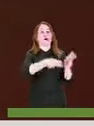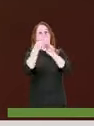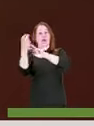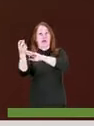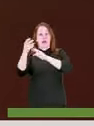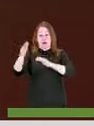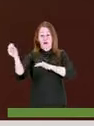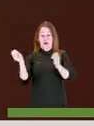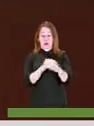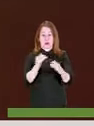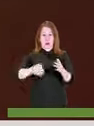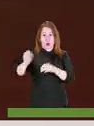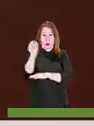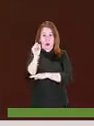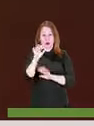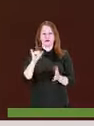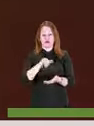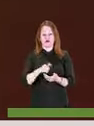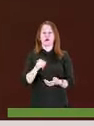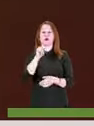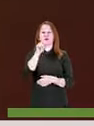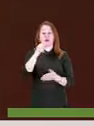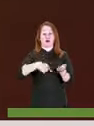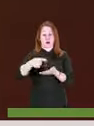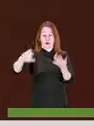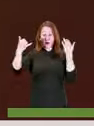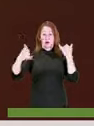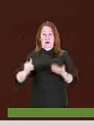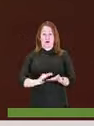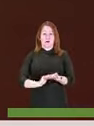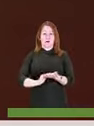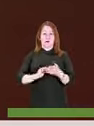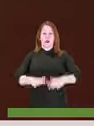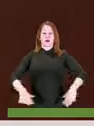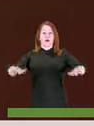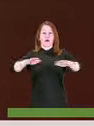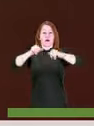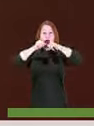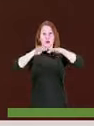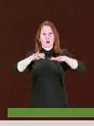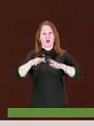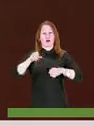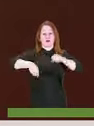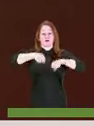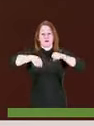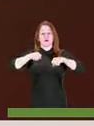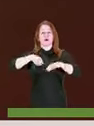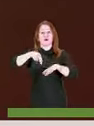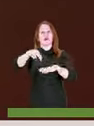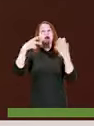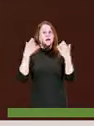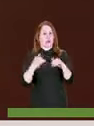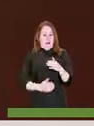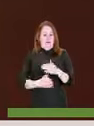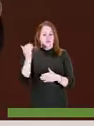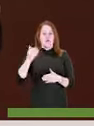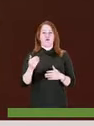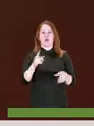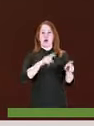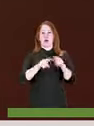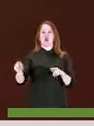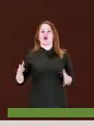6 contratos para mantenimiento de espacio público y ciclorrutas que arrancan ya en este mes de febrero, estamos ya iniciando algunos, pero en forma a lo